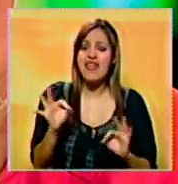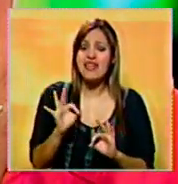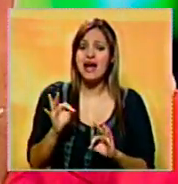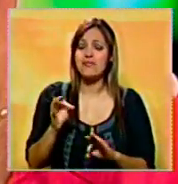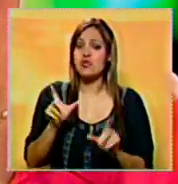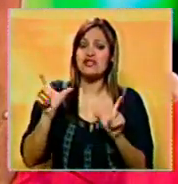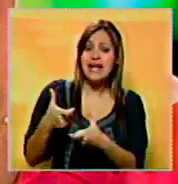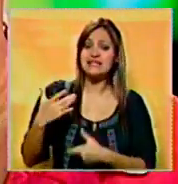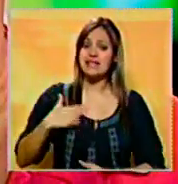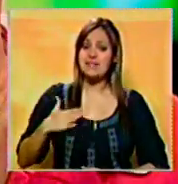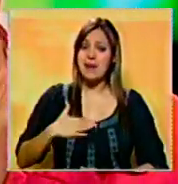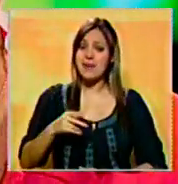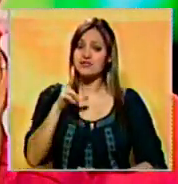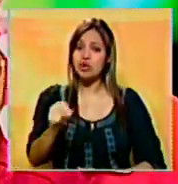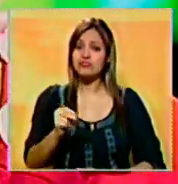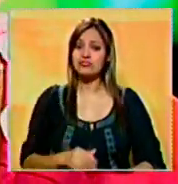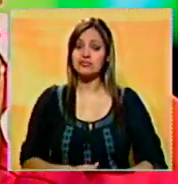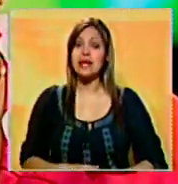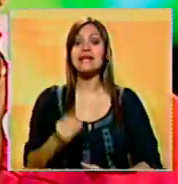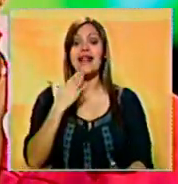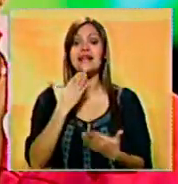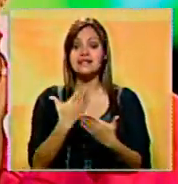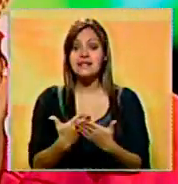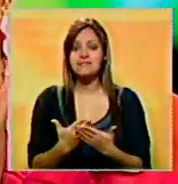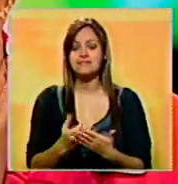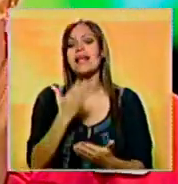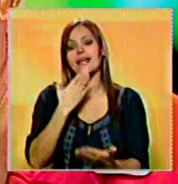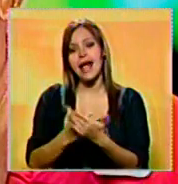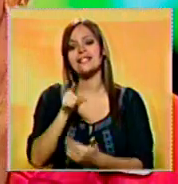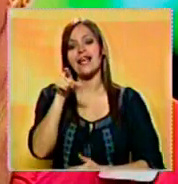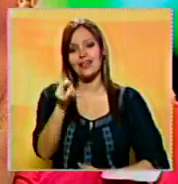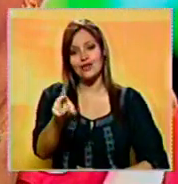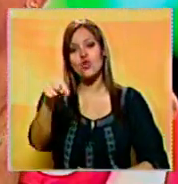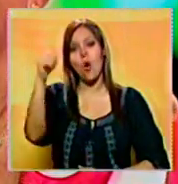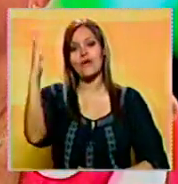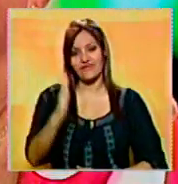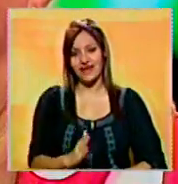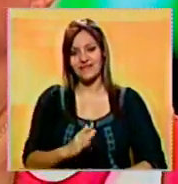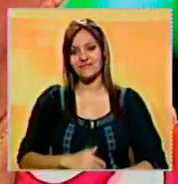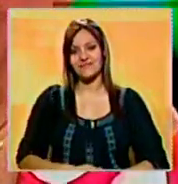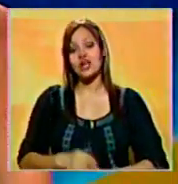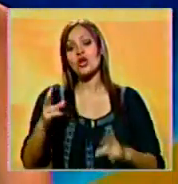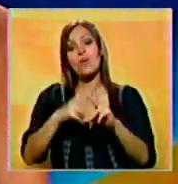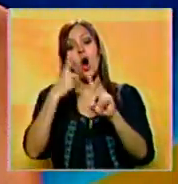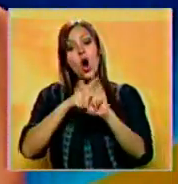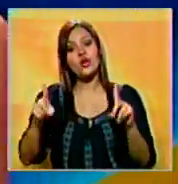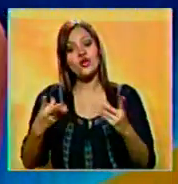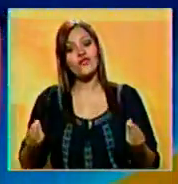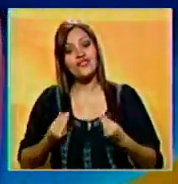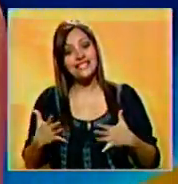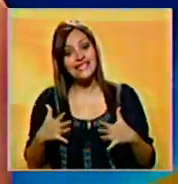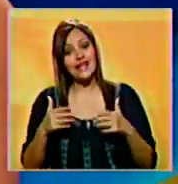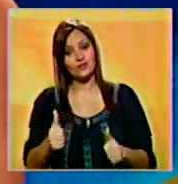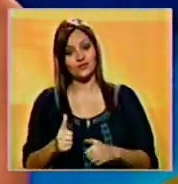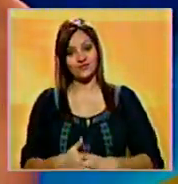cáncer de mama. Gracias. Gracias a ti por haber venido. Nos vemos en una próxima entrega de Vida y Salud.